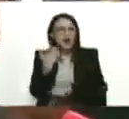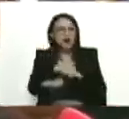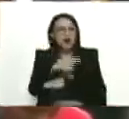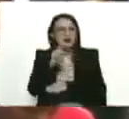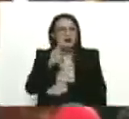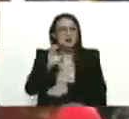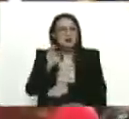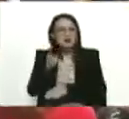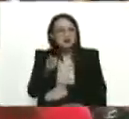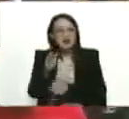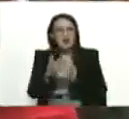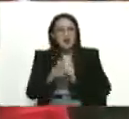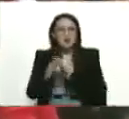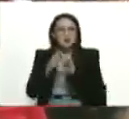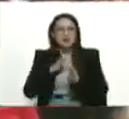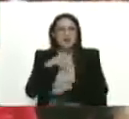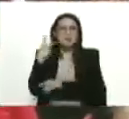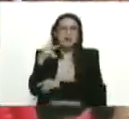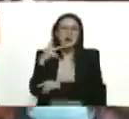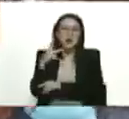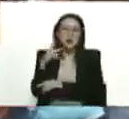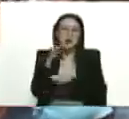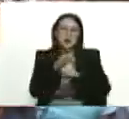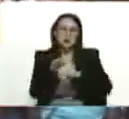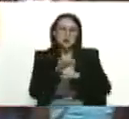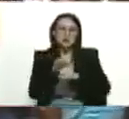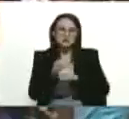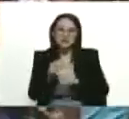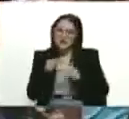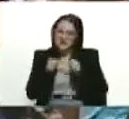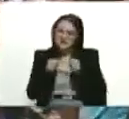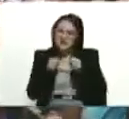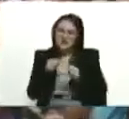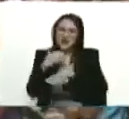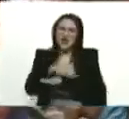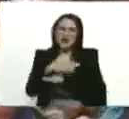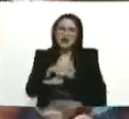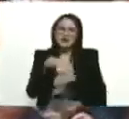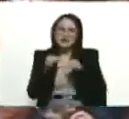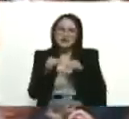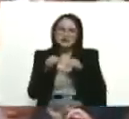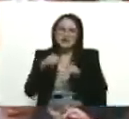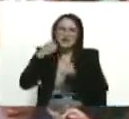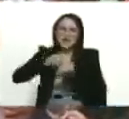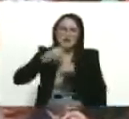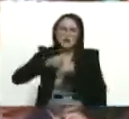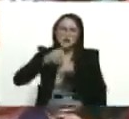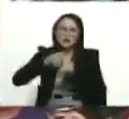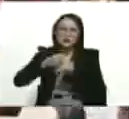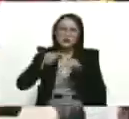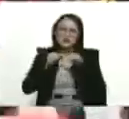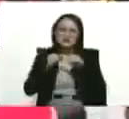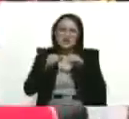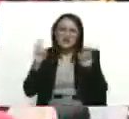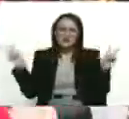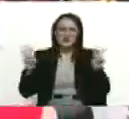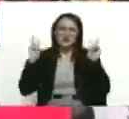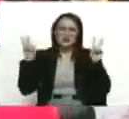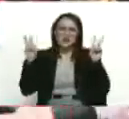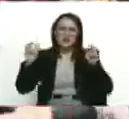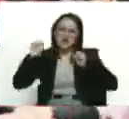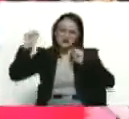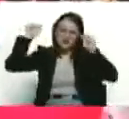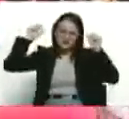de comunidades, de parroquias, de municipios. Vamos a seguir en la calle, vamos a seguir en la batalla y vamos a seguir en la victoria. ¡Que